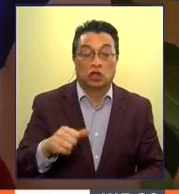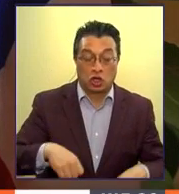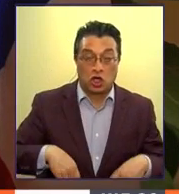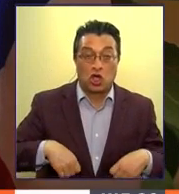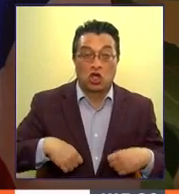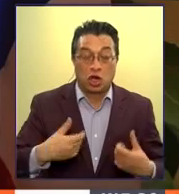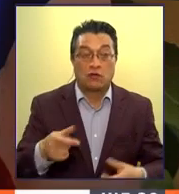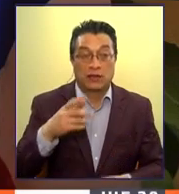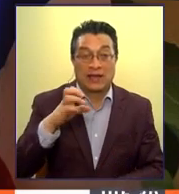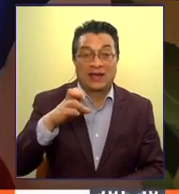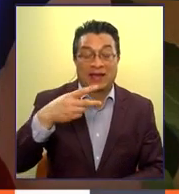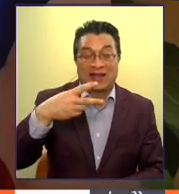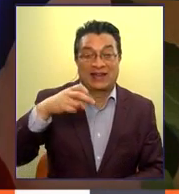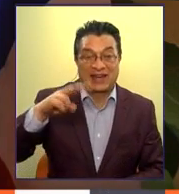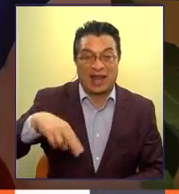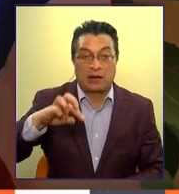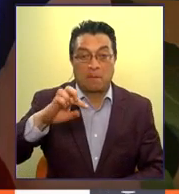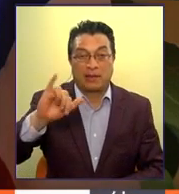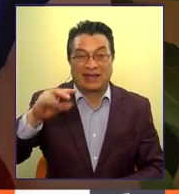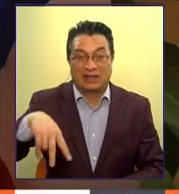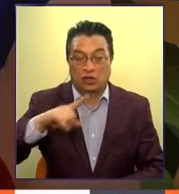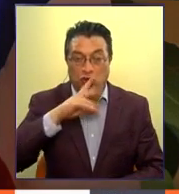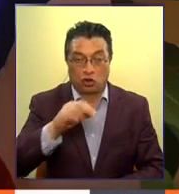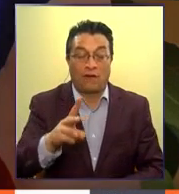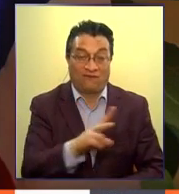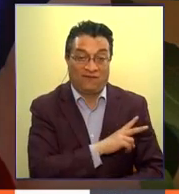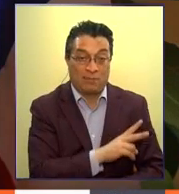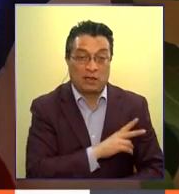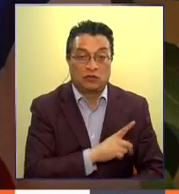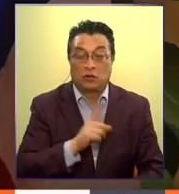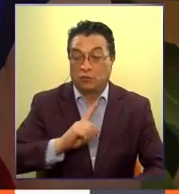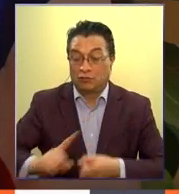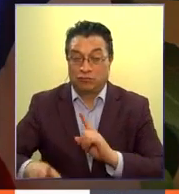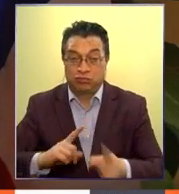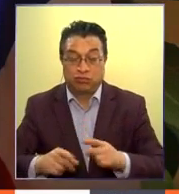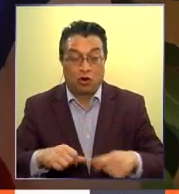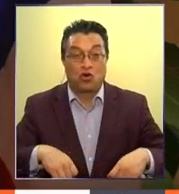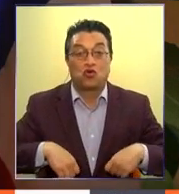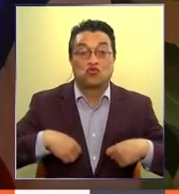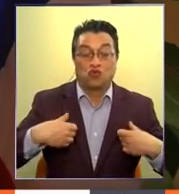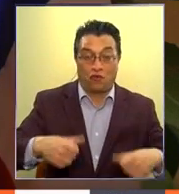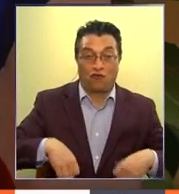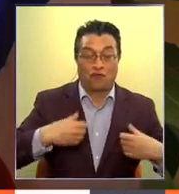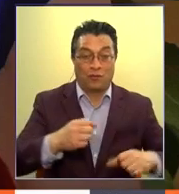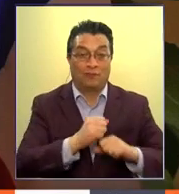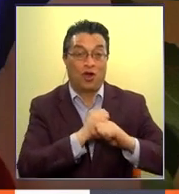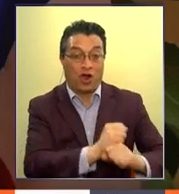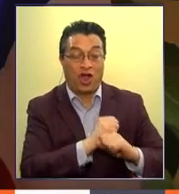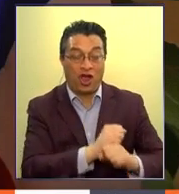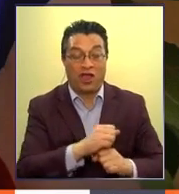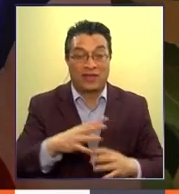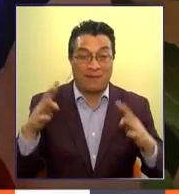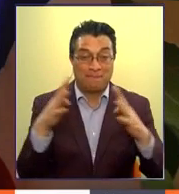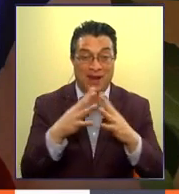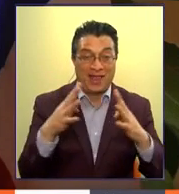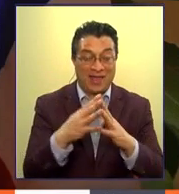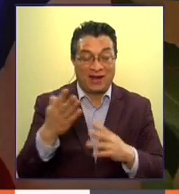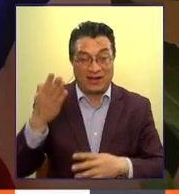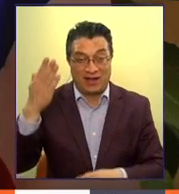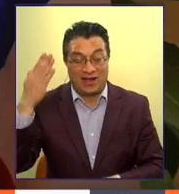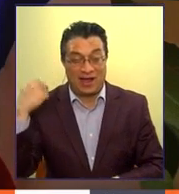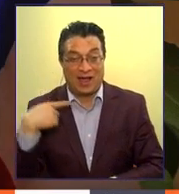Hernán Pinto, que en Valparaíso dirigía a las juventudes que se oponían a la dictadura militar,